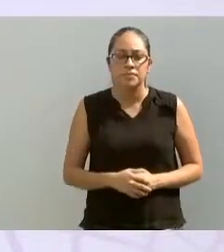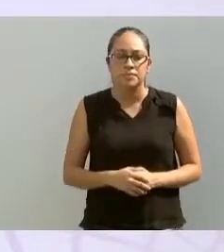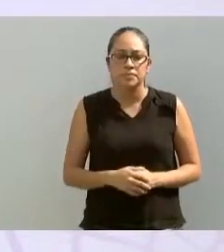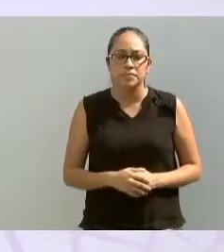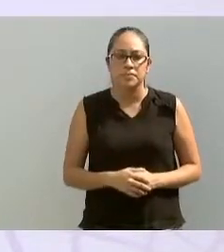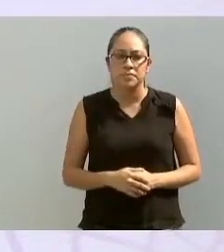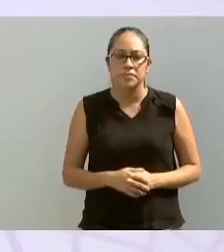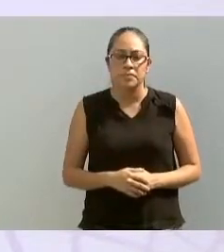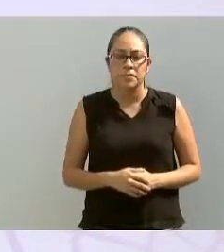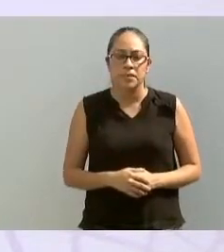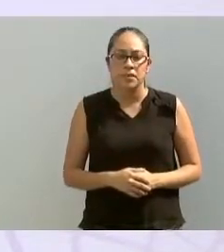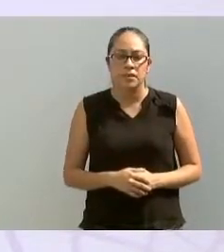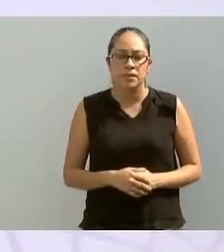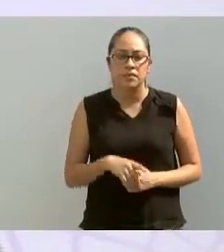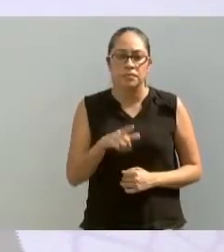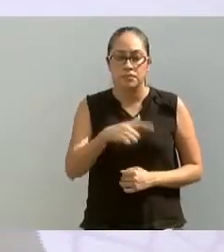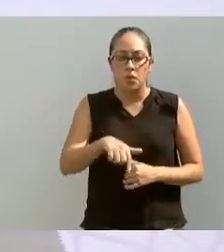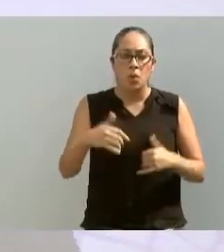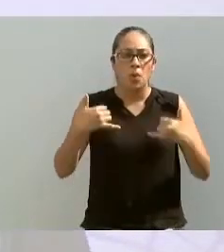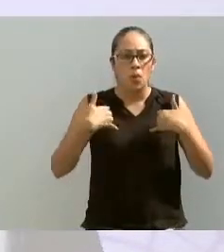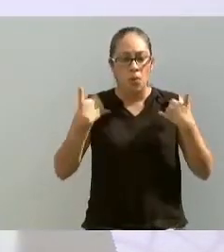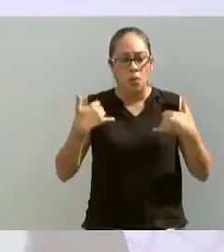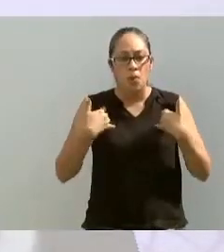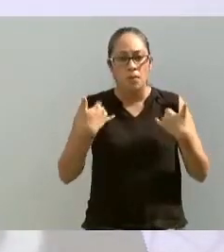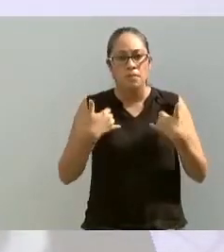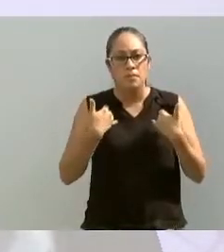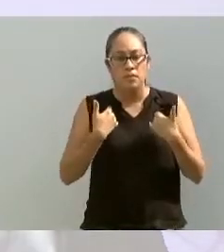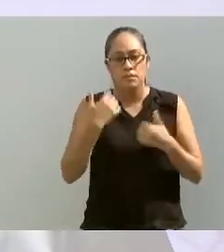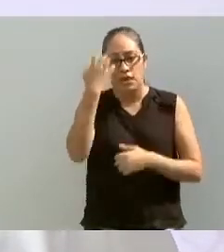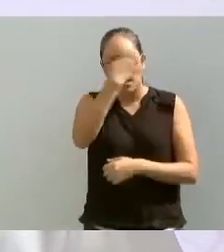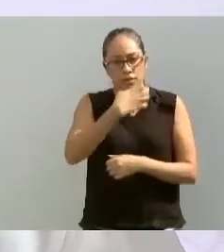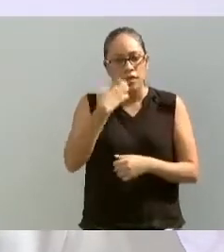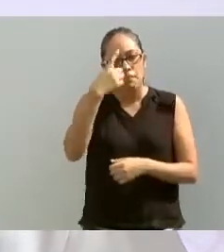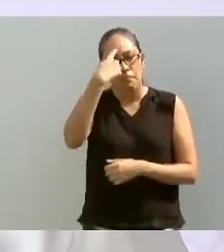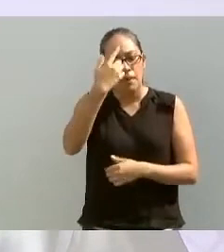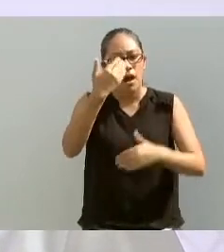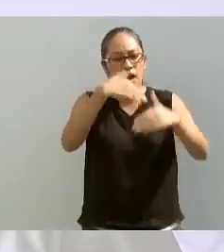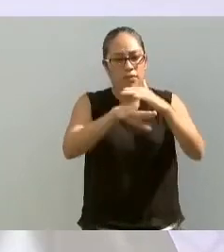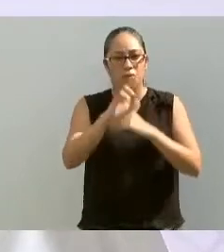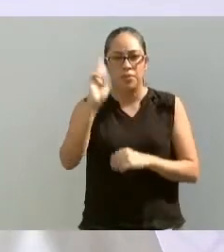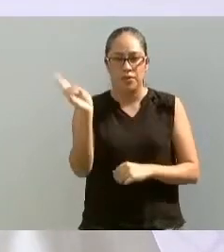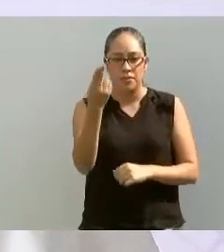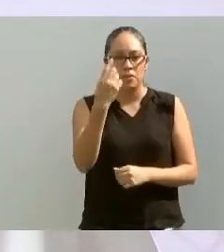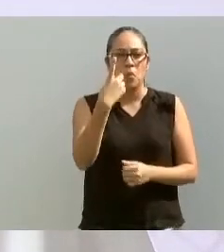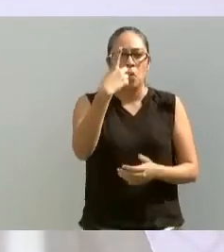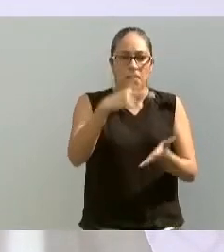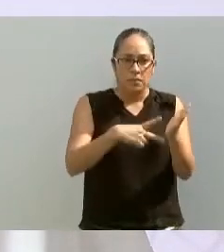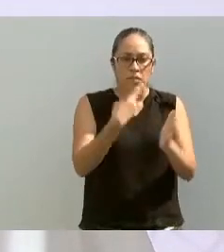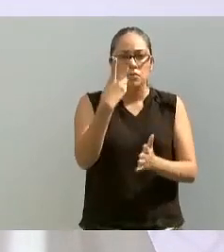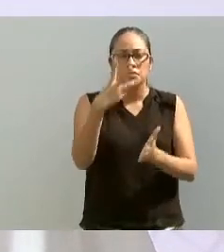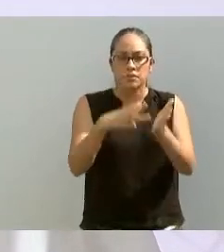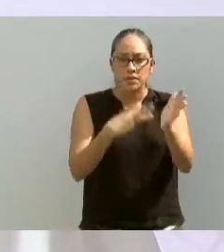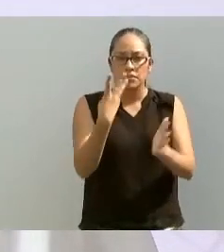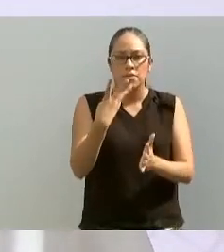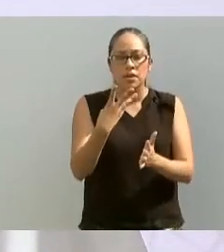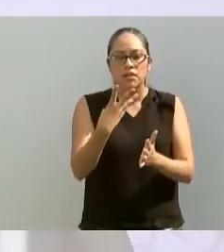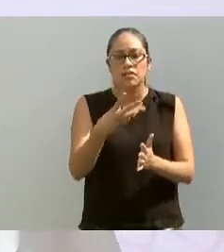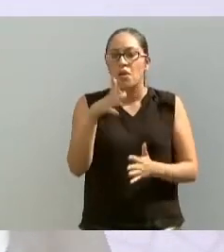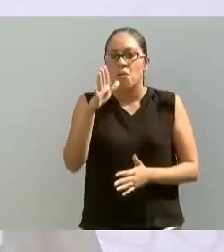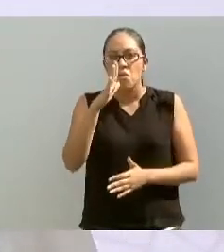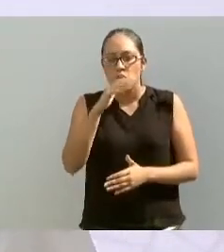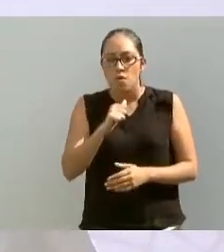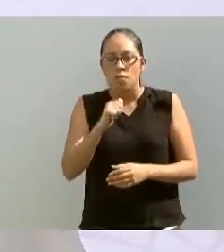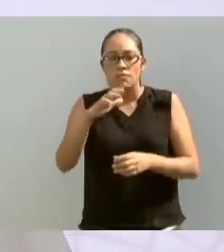Jóvenes que presentaban 1, 2, 3 veces examen para ingresar a las universidades y eran rechazados, con la